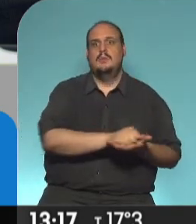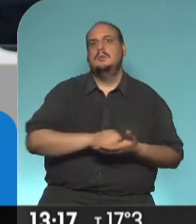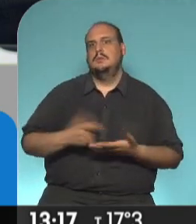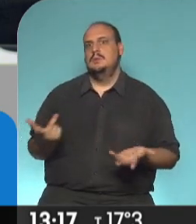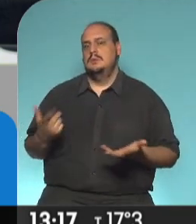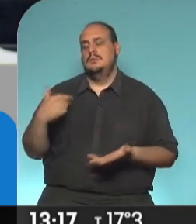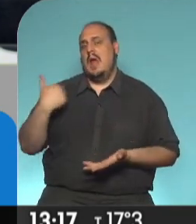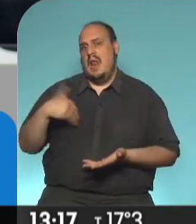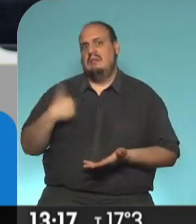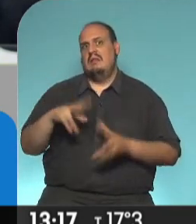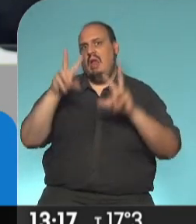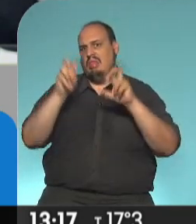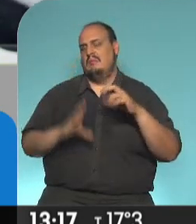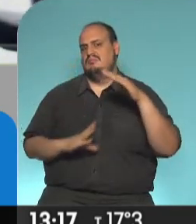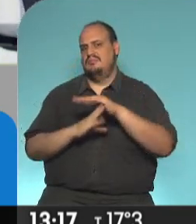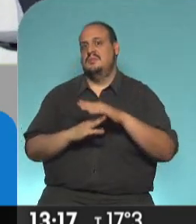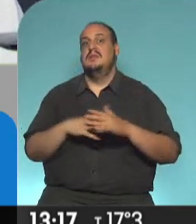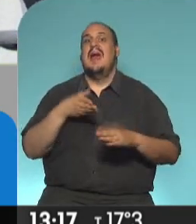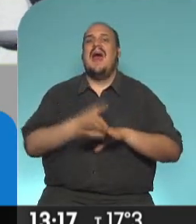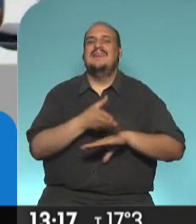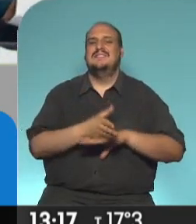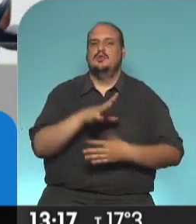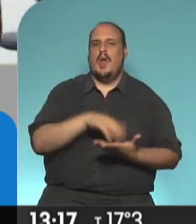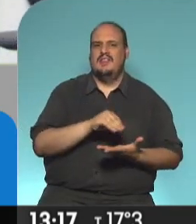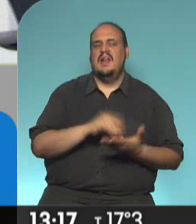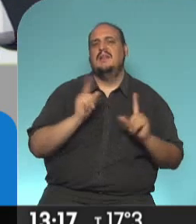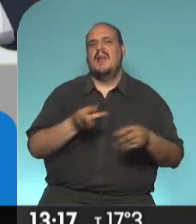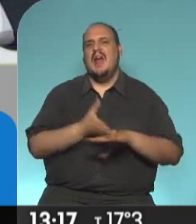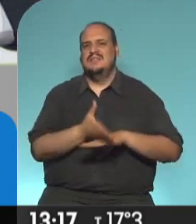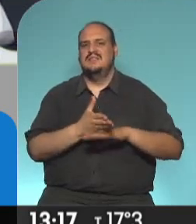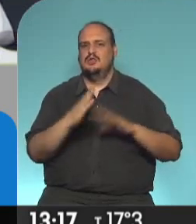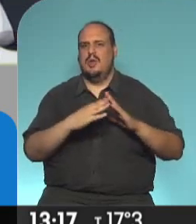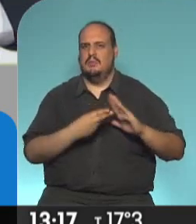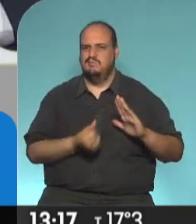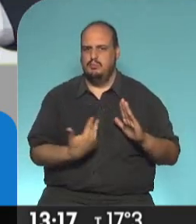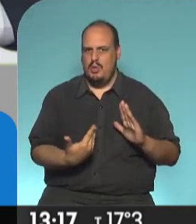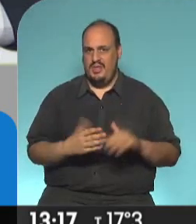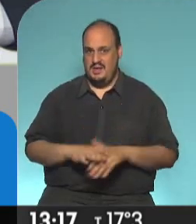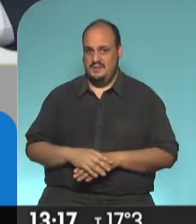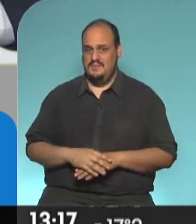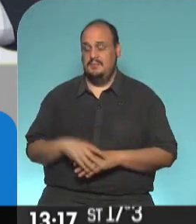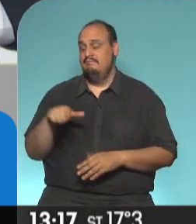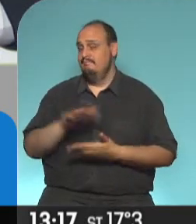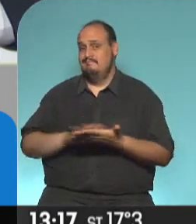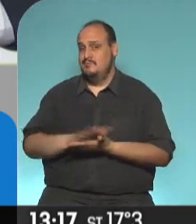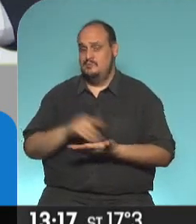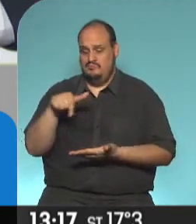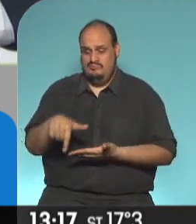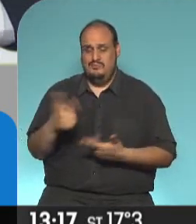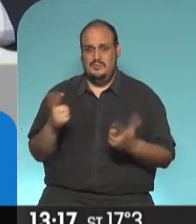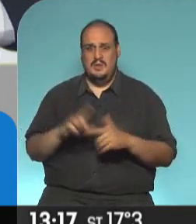en la república argentina que es el acceso a la tierra y el acceso a la vivienda no uno de los temas que todavía no encuentra una solución hoy mismo la